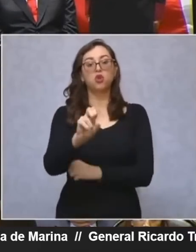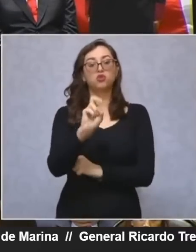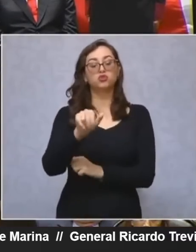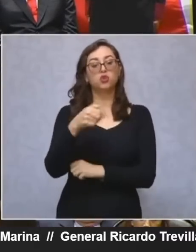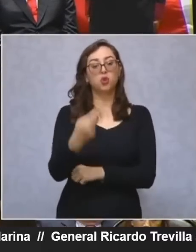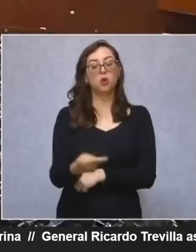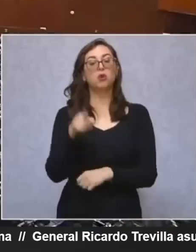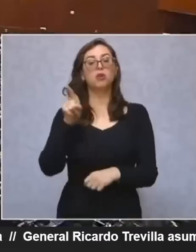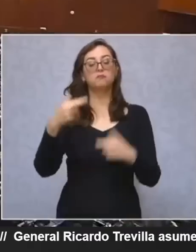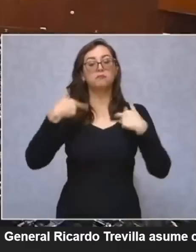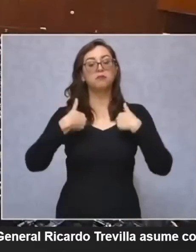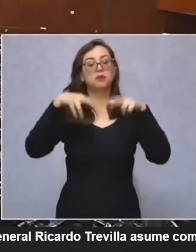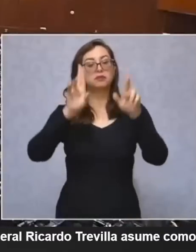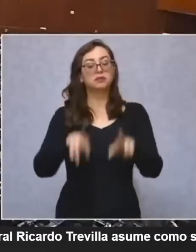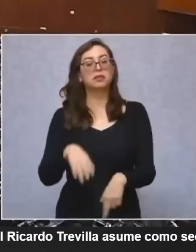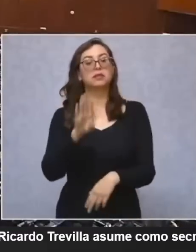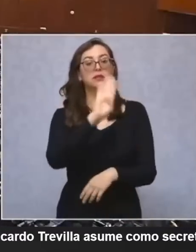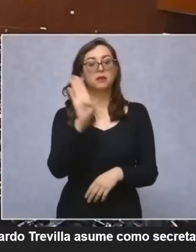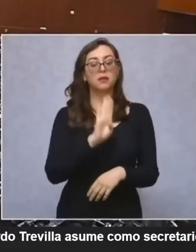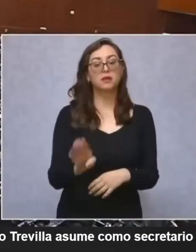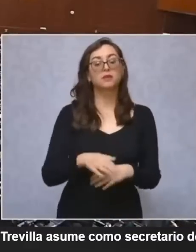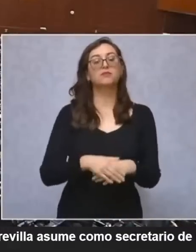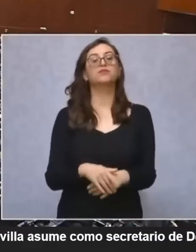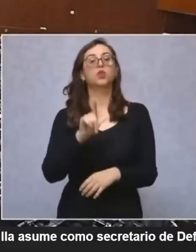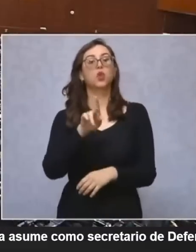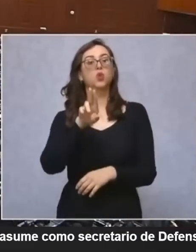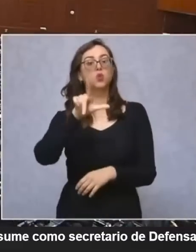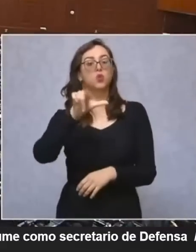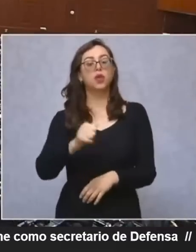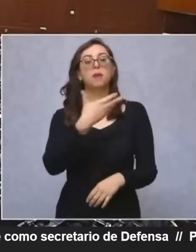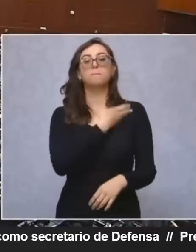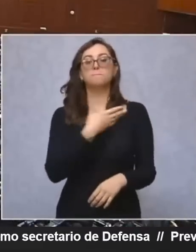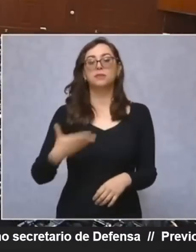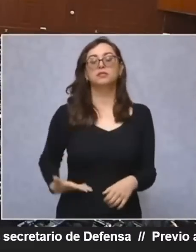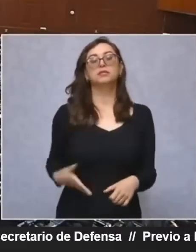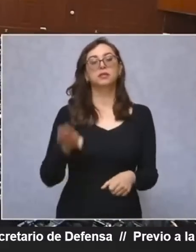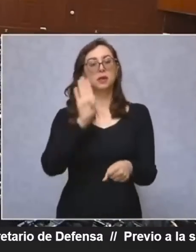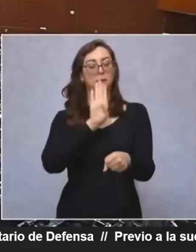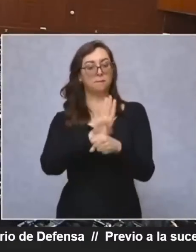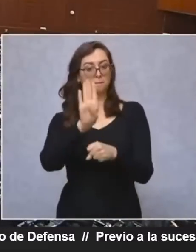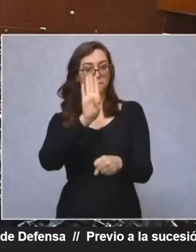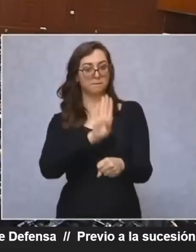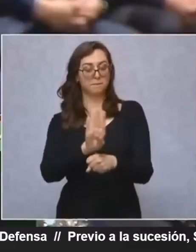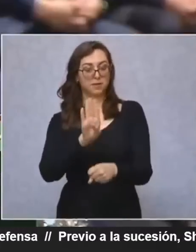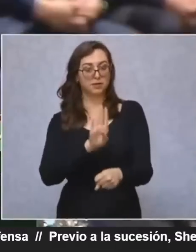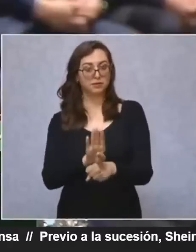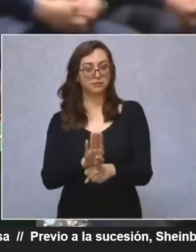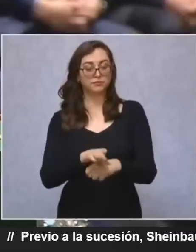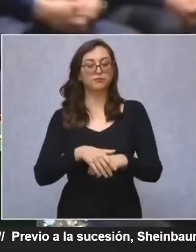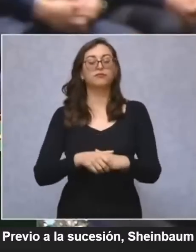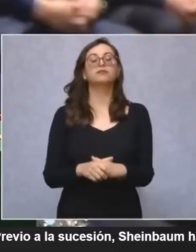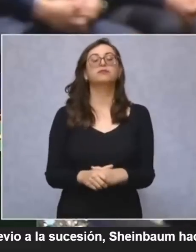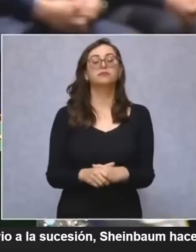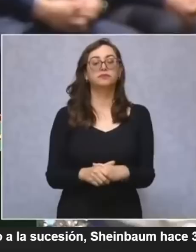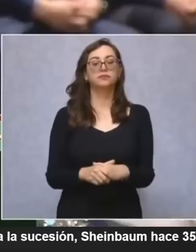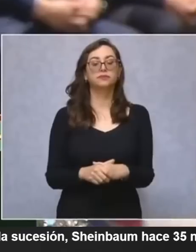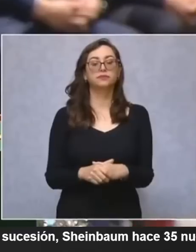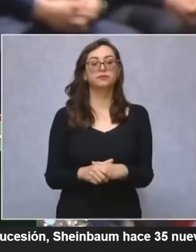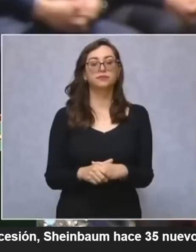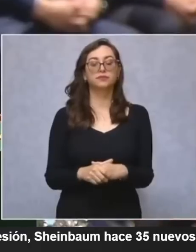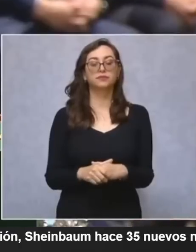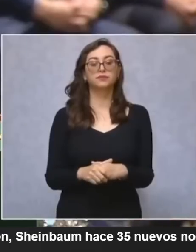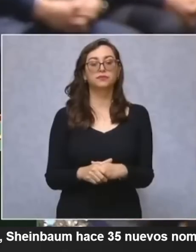Belice, Luis Ignacio Lula da Silva, presidente de la República Federativa de Brasil,